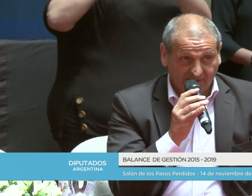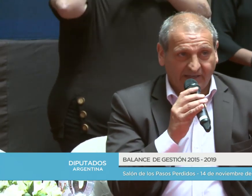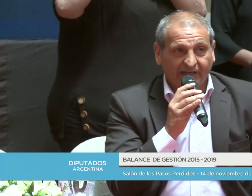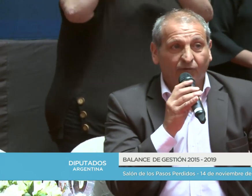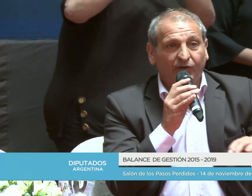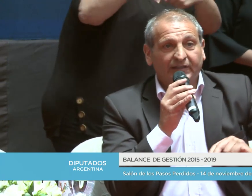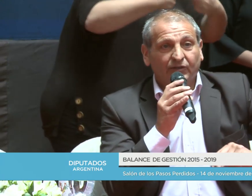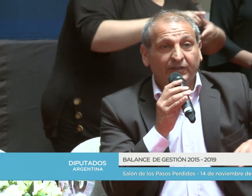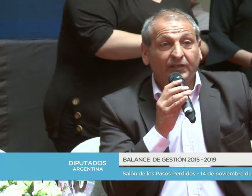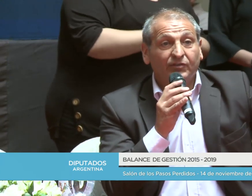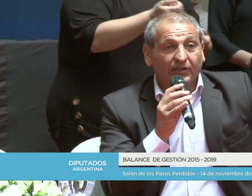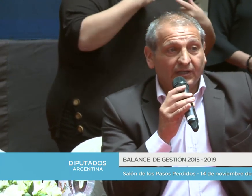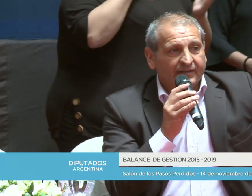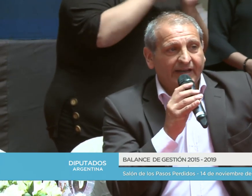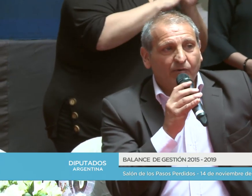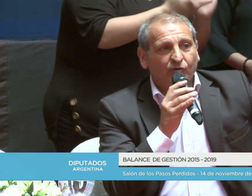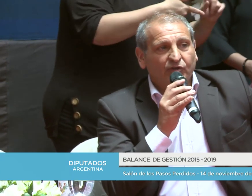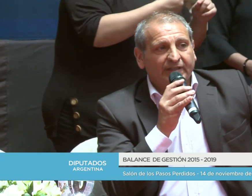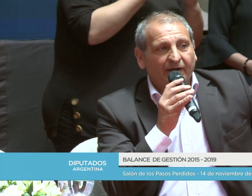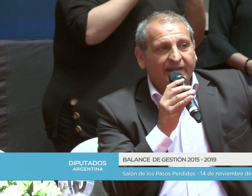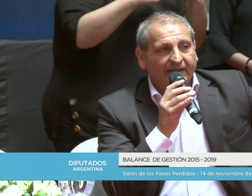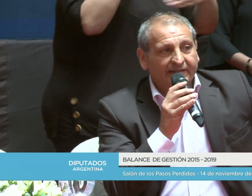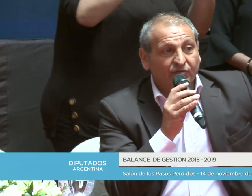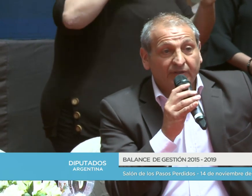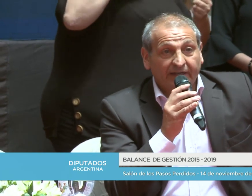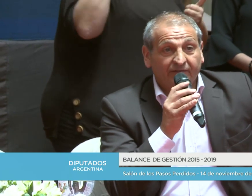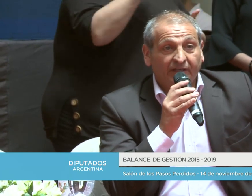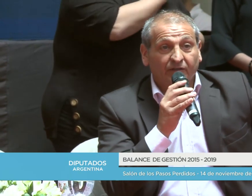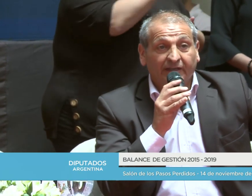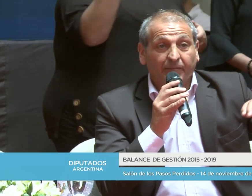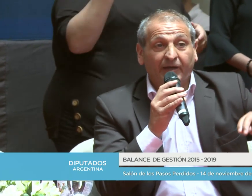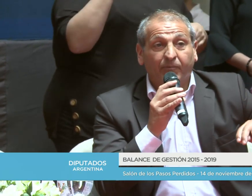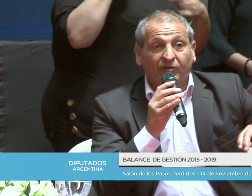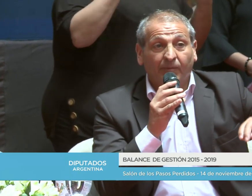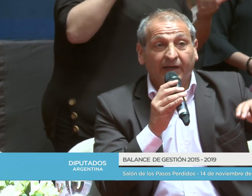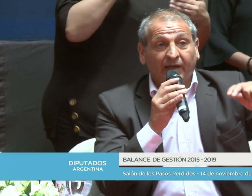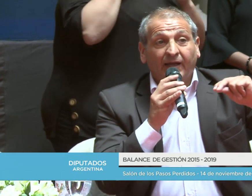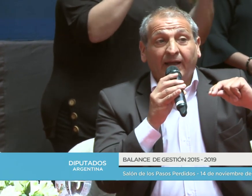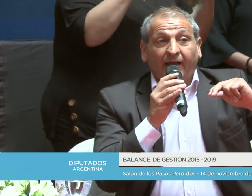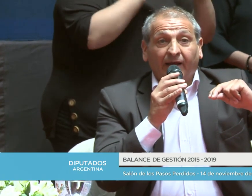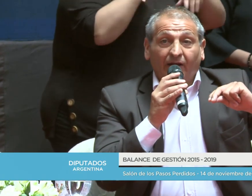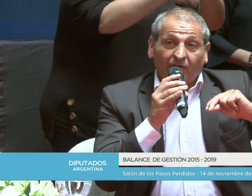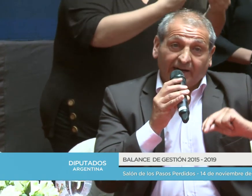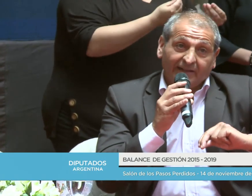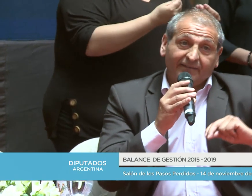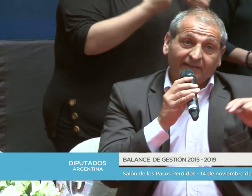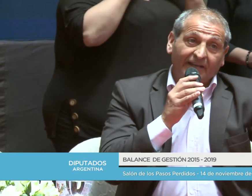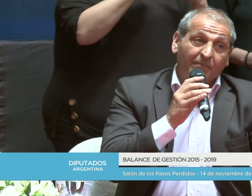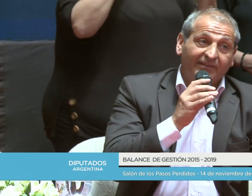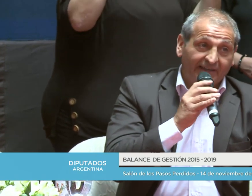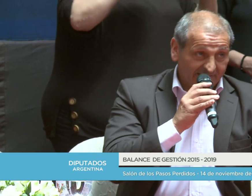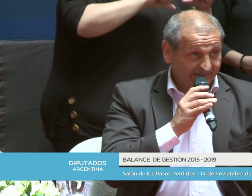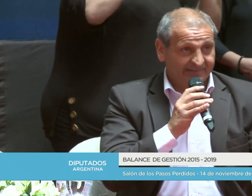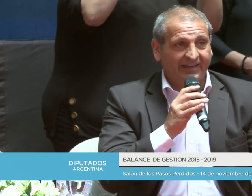anteriores y que nos fueron dando indicio de la evolución de la vida en esta sociedad que hicieron este país posible con las grandezas y